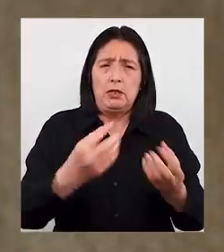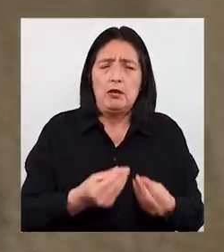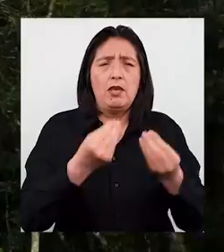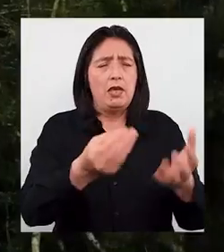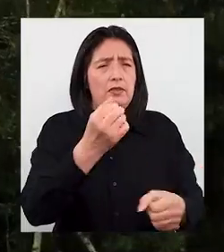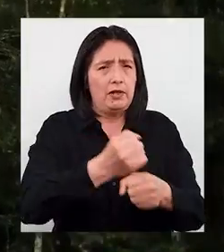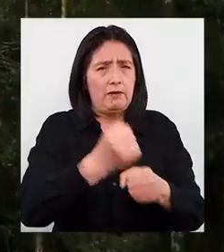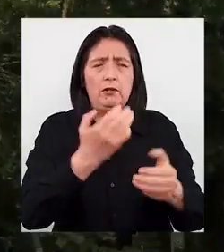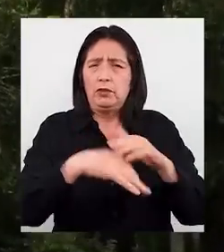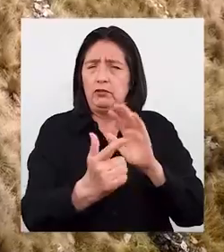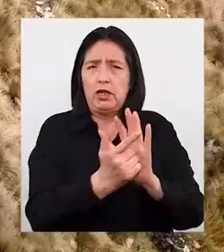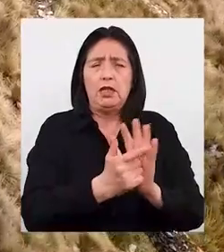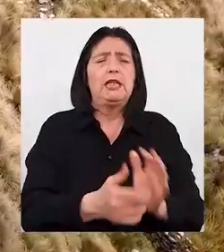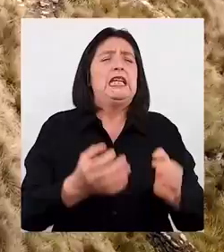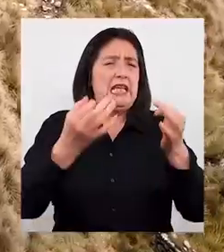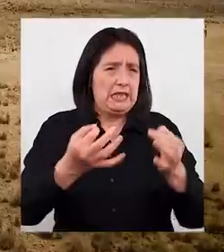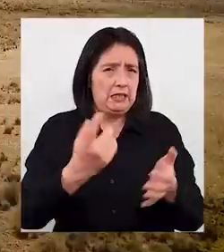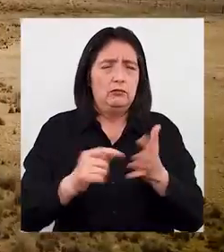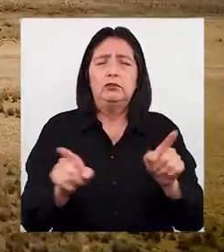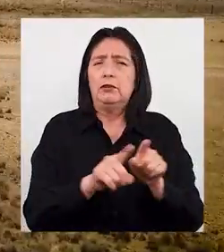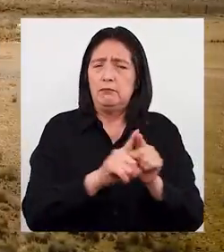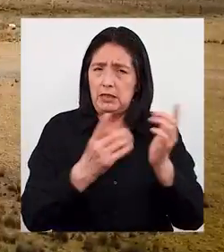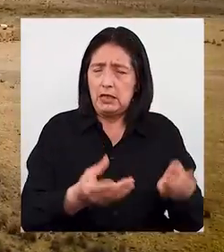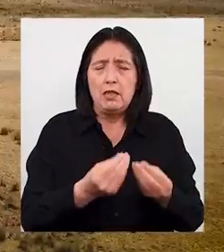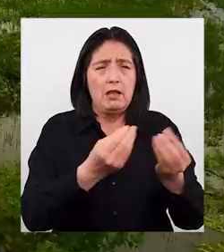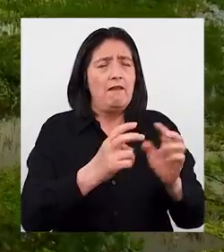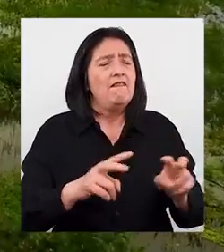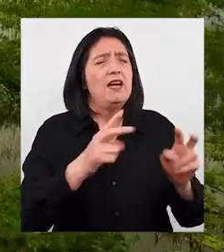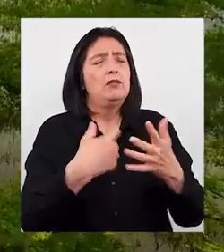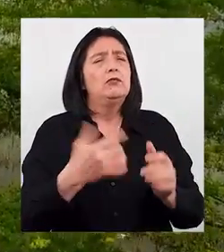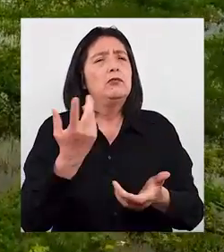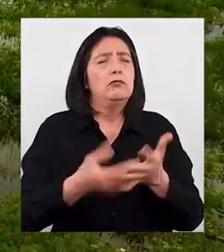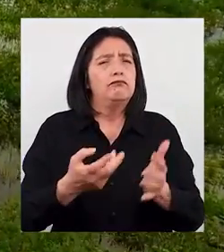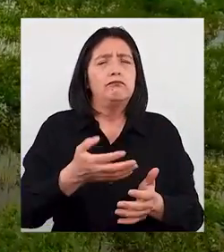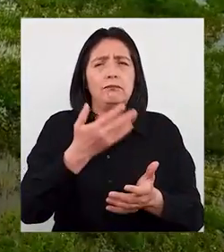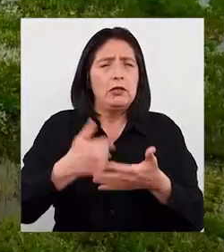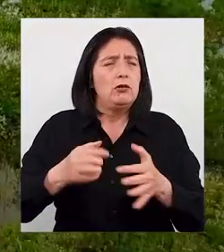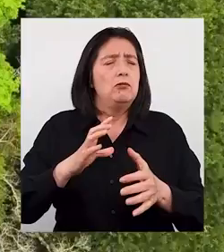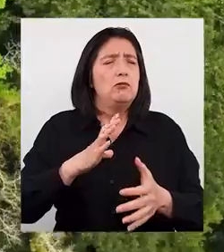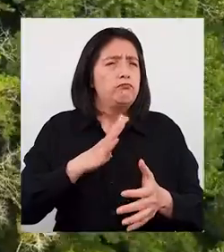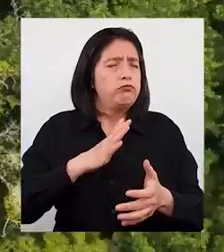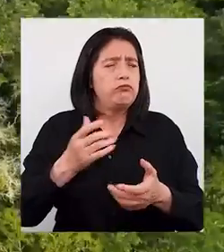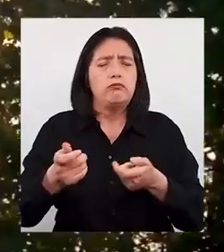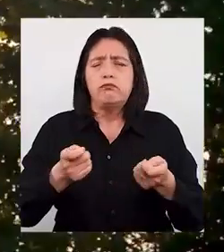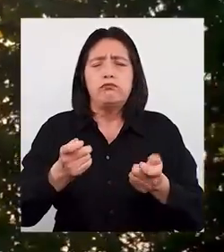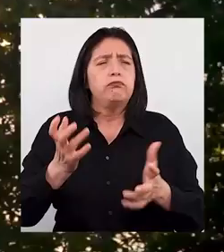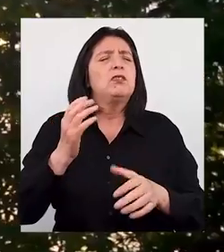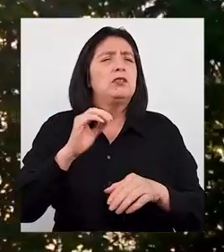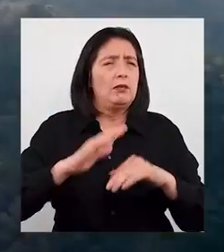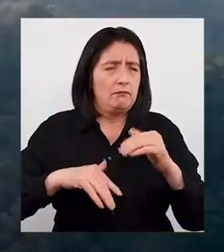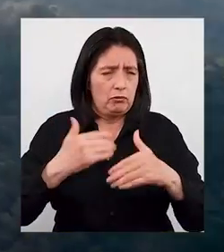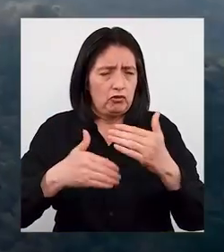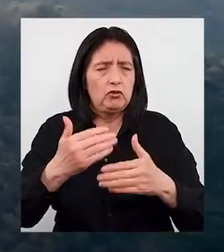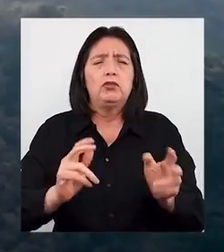trabajo formal y digno, además de crear valor con los más altos estándares de gestión y procesos